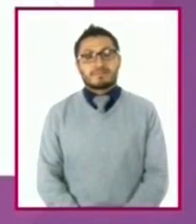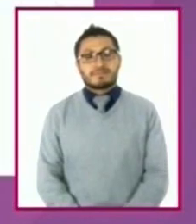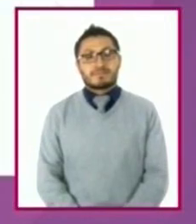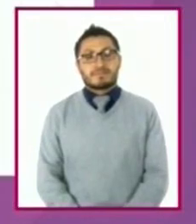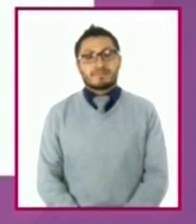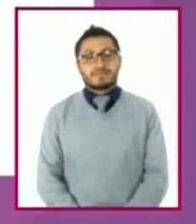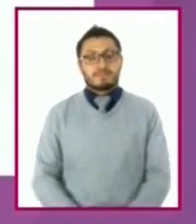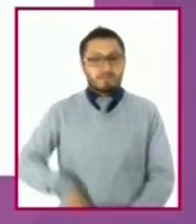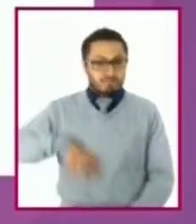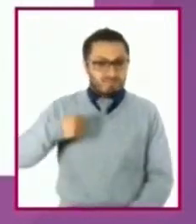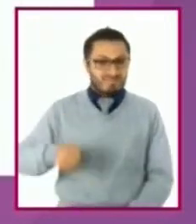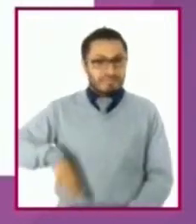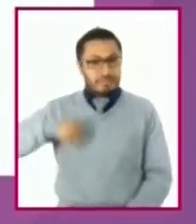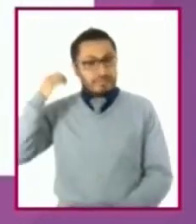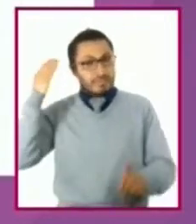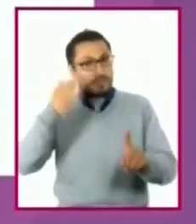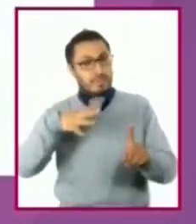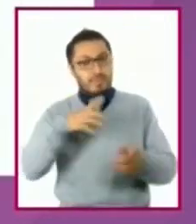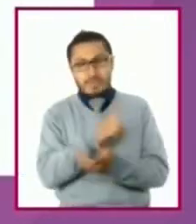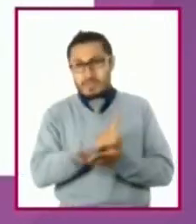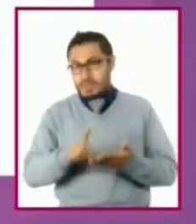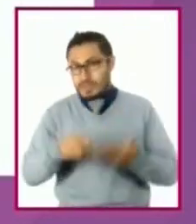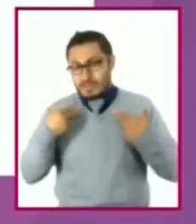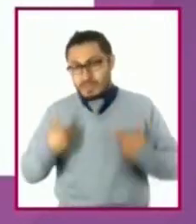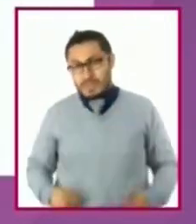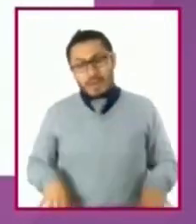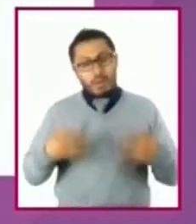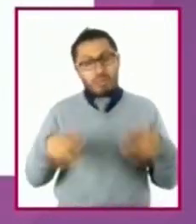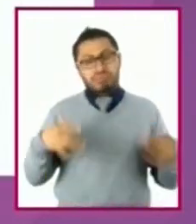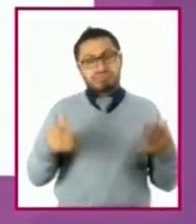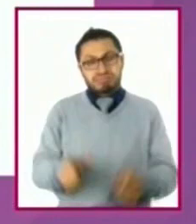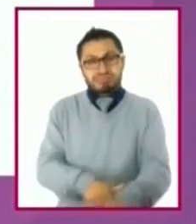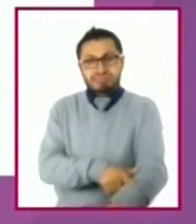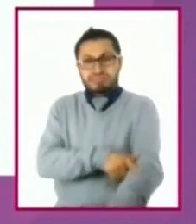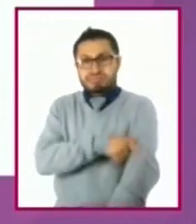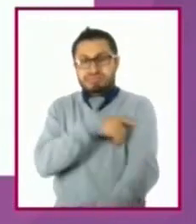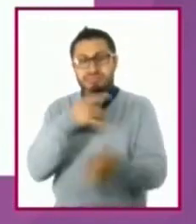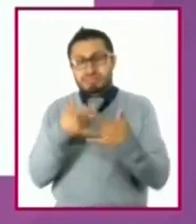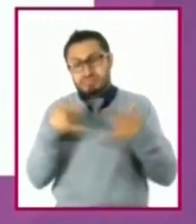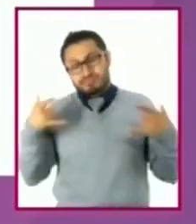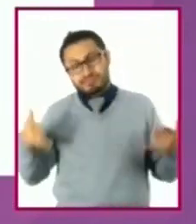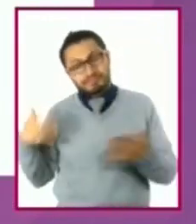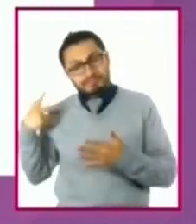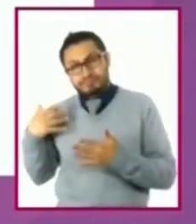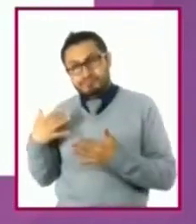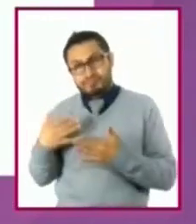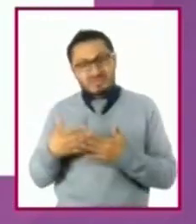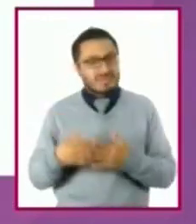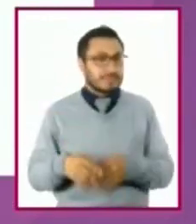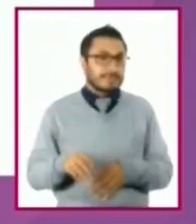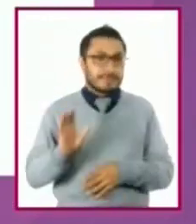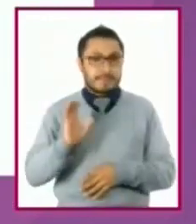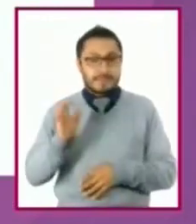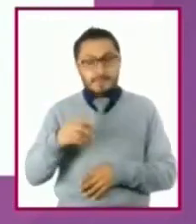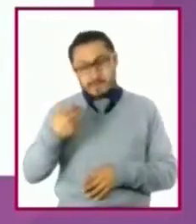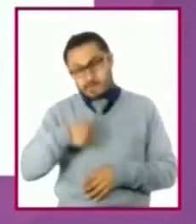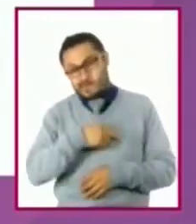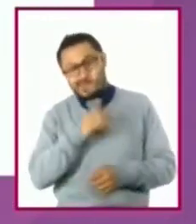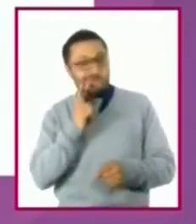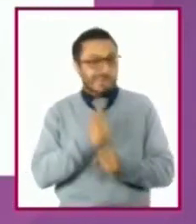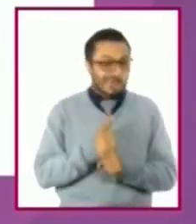La lucha por los derechos humanos es una historia larga. Hay un primer momento que podemos